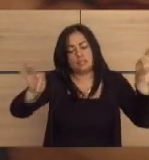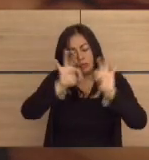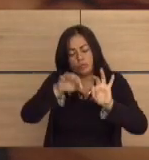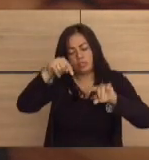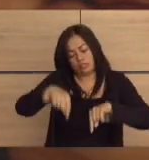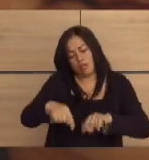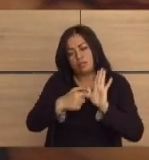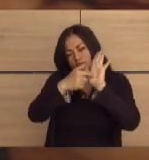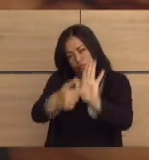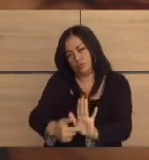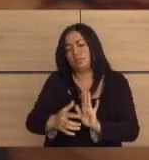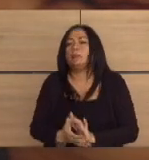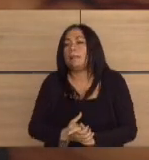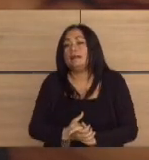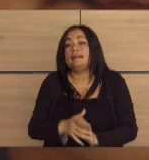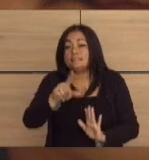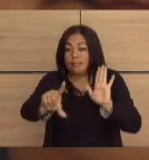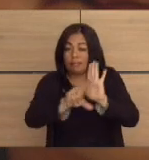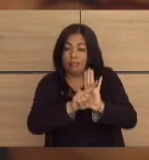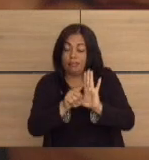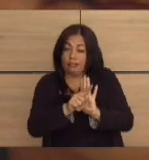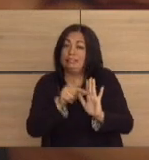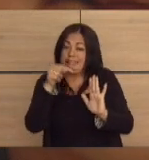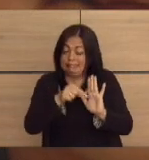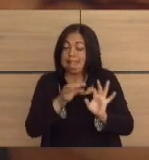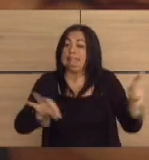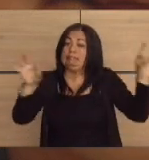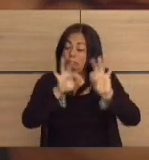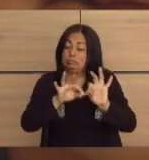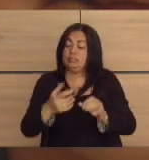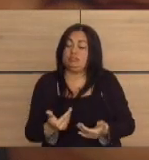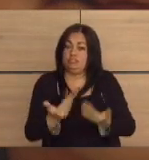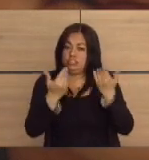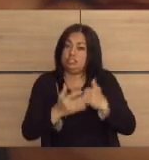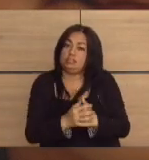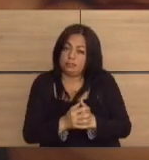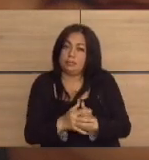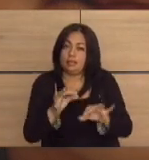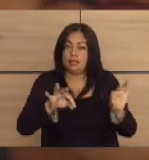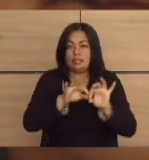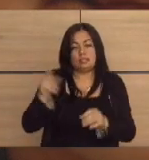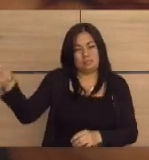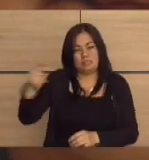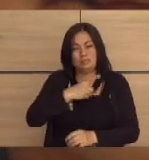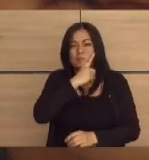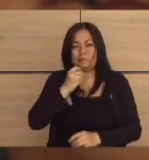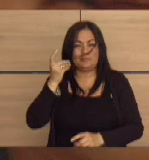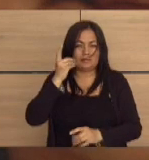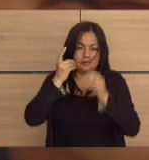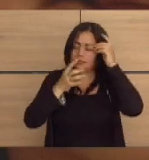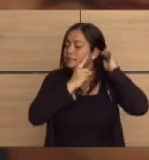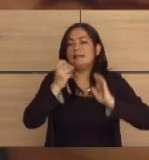la que estamos mencionando. Entonces, esa ley es el referente. Subsiguiente, emitimos un decreto que suscribió el señor presidente de la